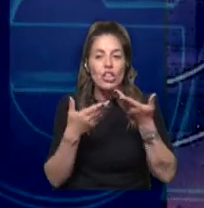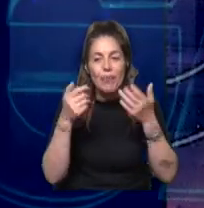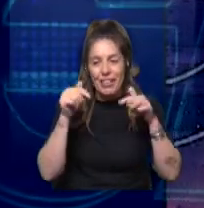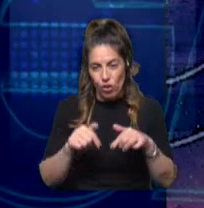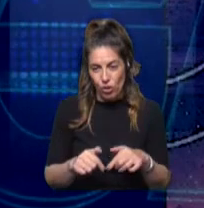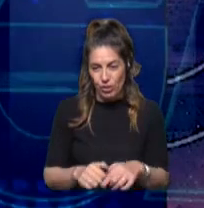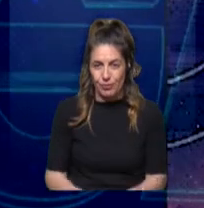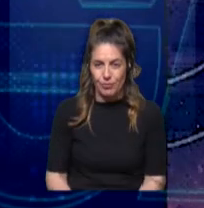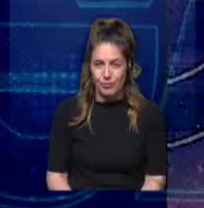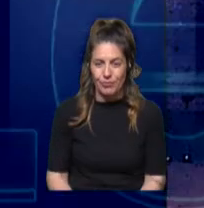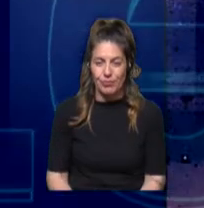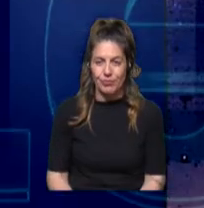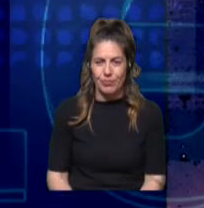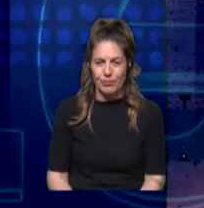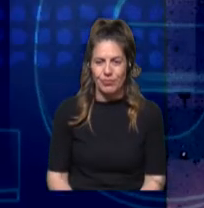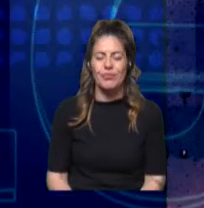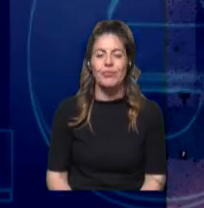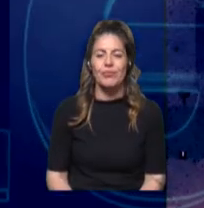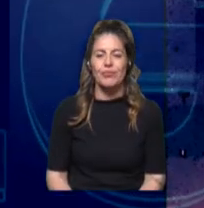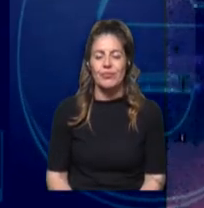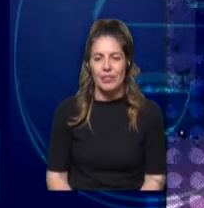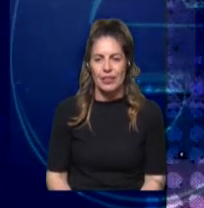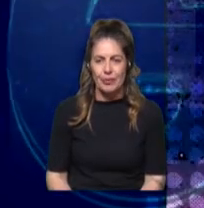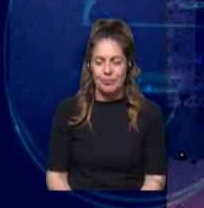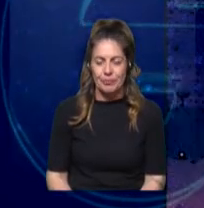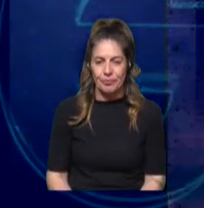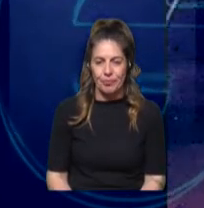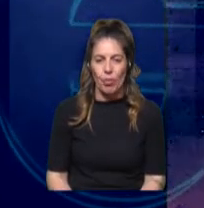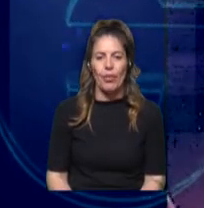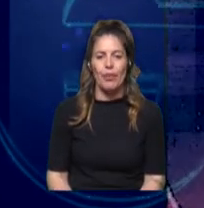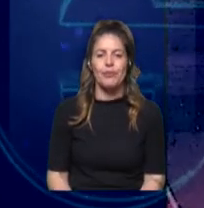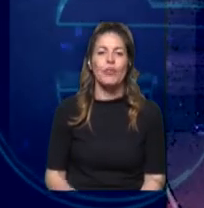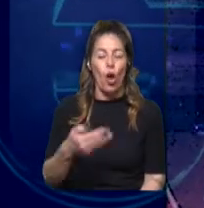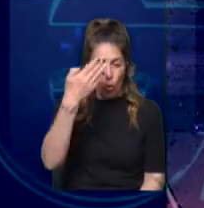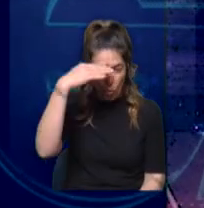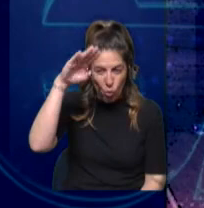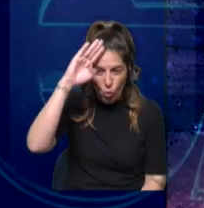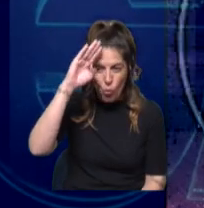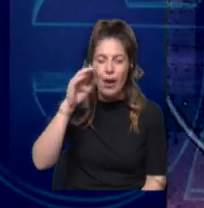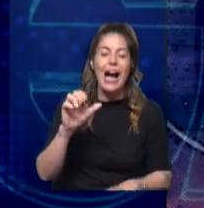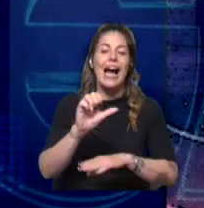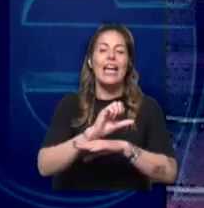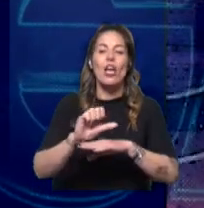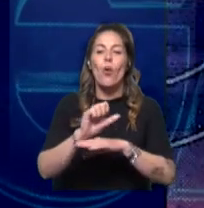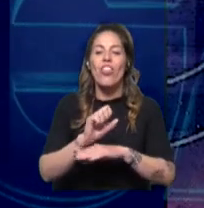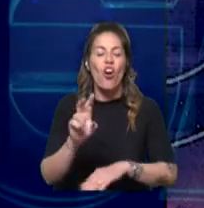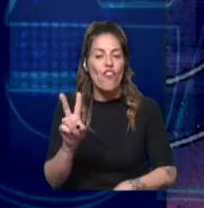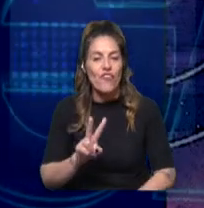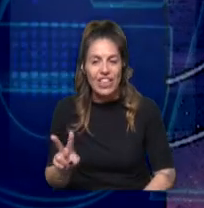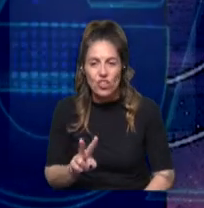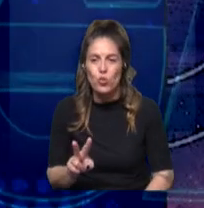hoy? Abrazo es, sí, no abrazos. Abrazo, exactamente. Cuba, Ecuador, Venezuela,